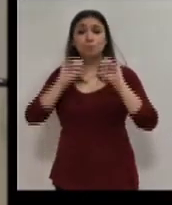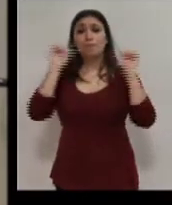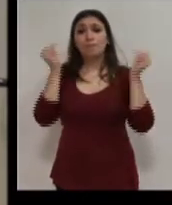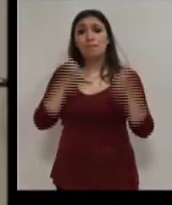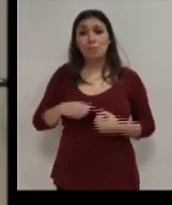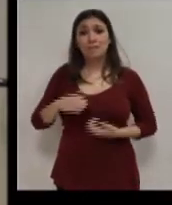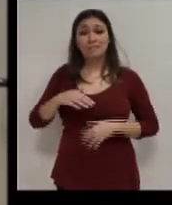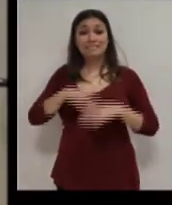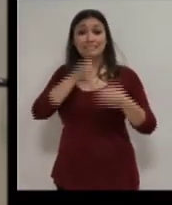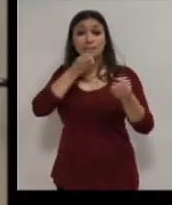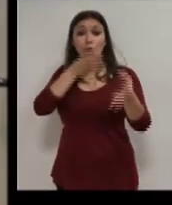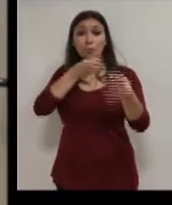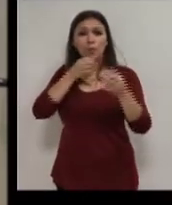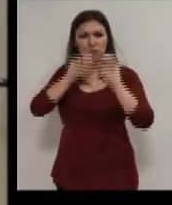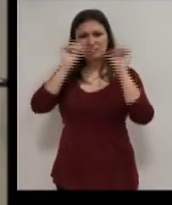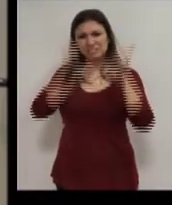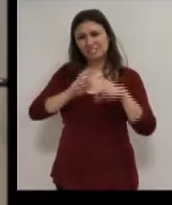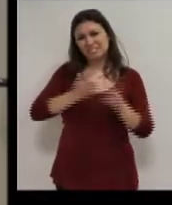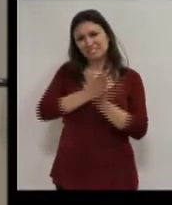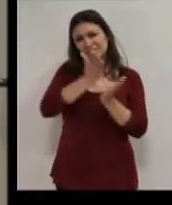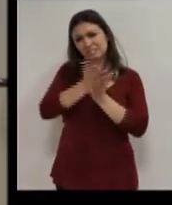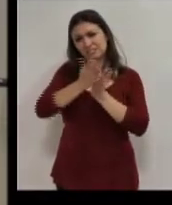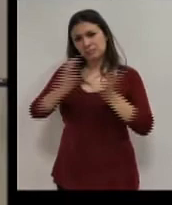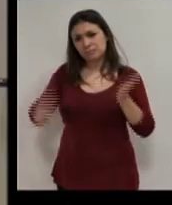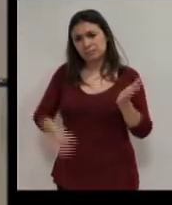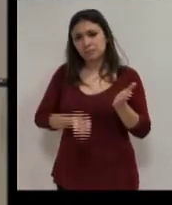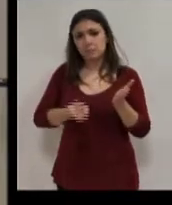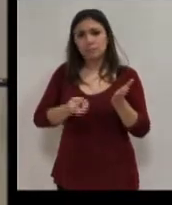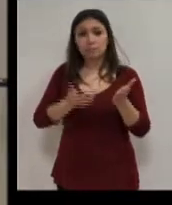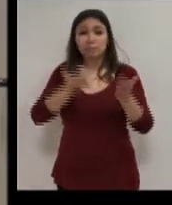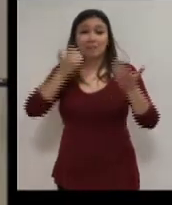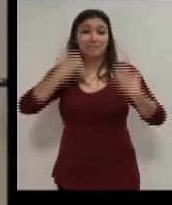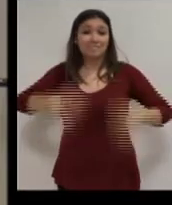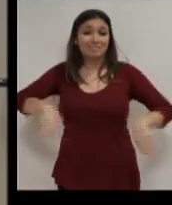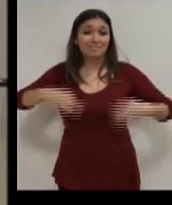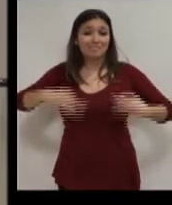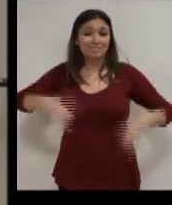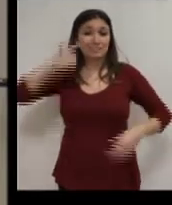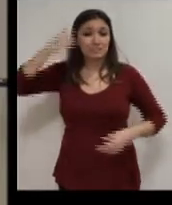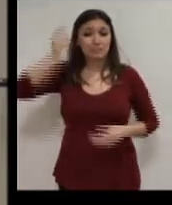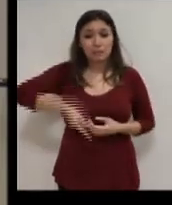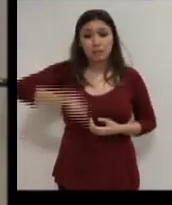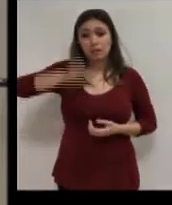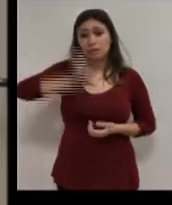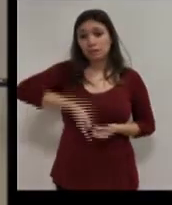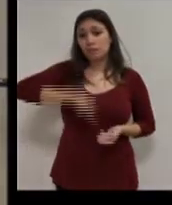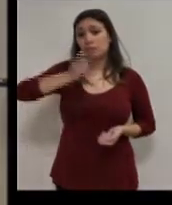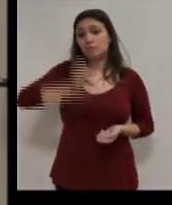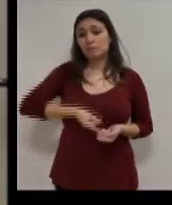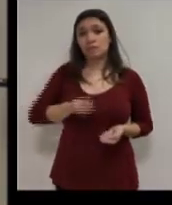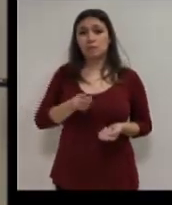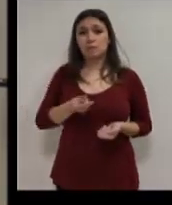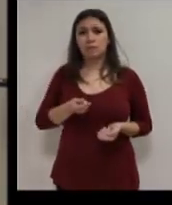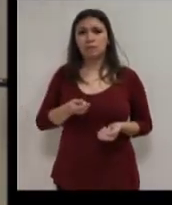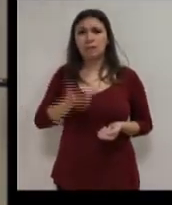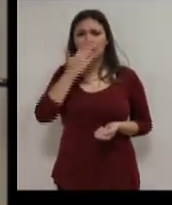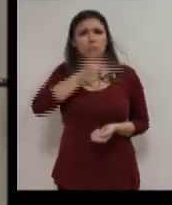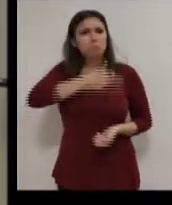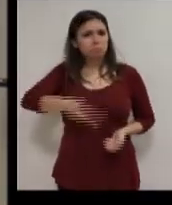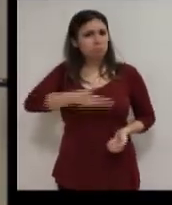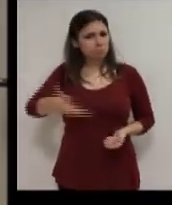Bueno, hay muchas formas de ofrecer información, desde las más convencionales, las